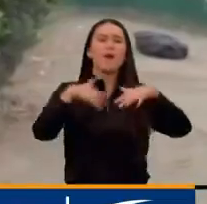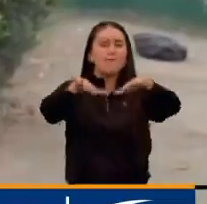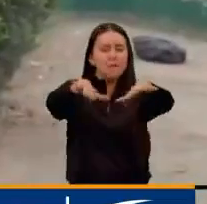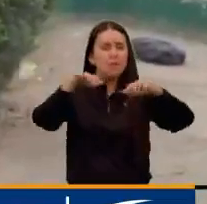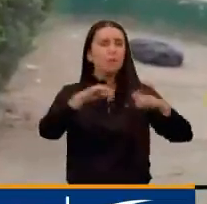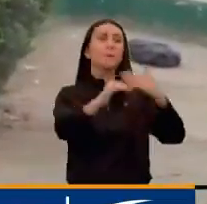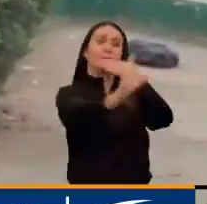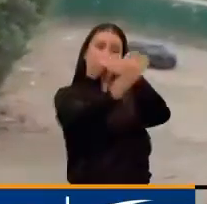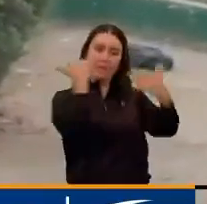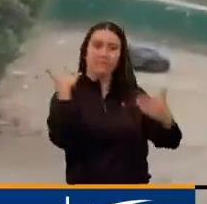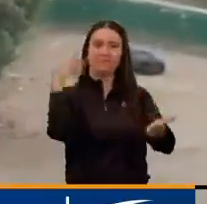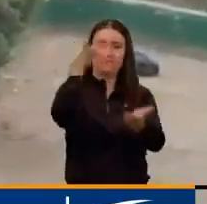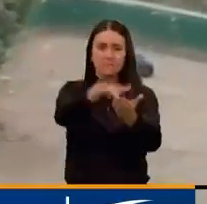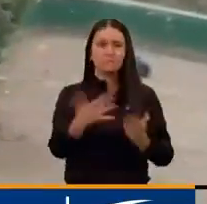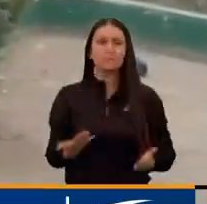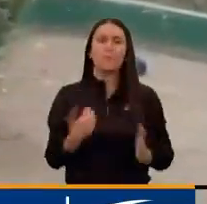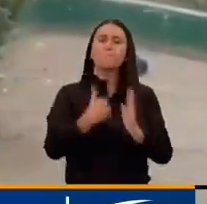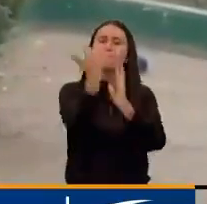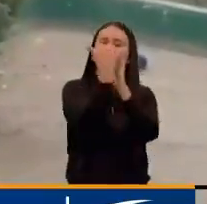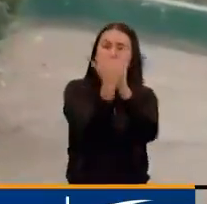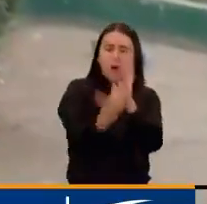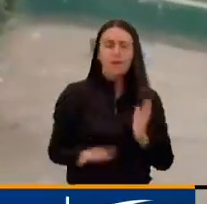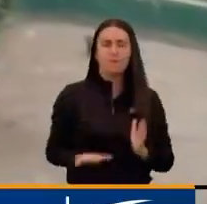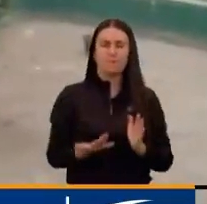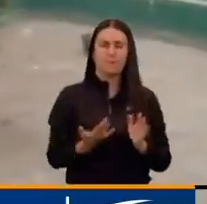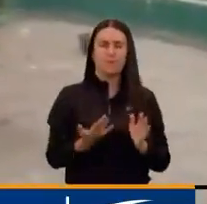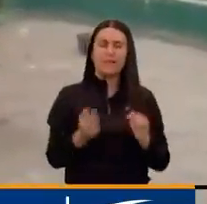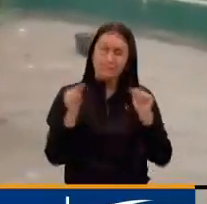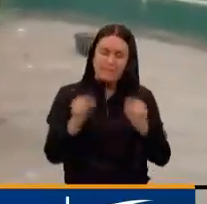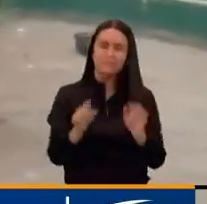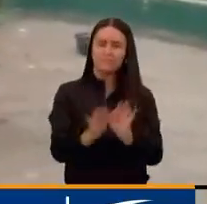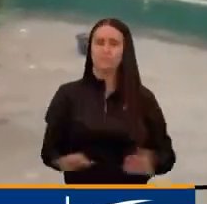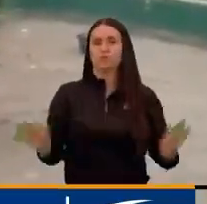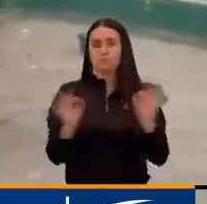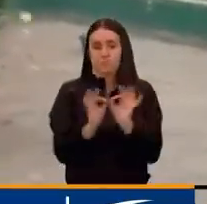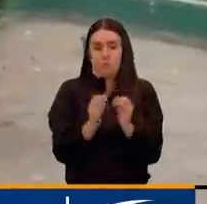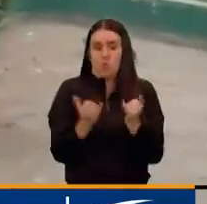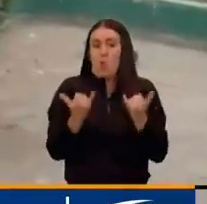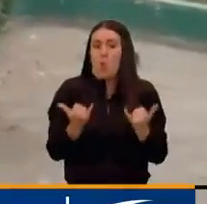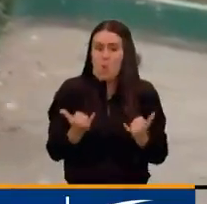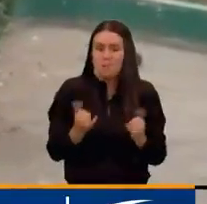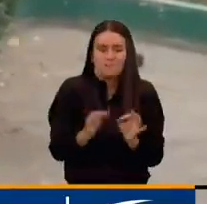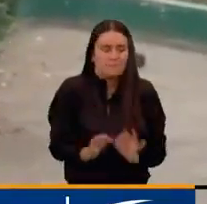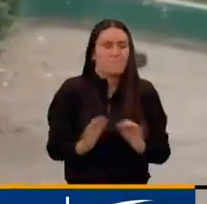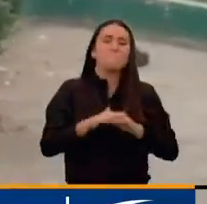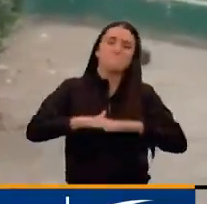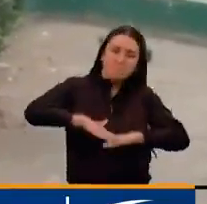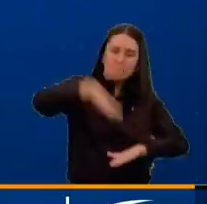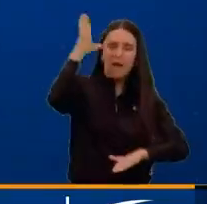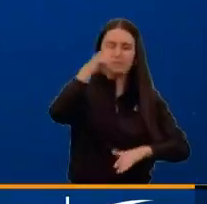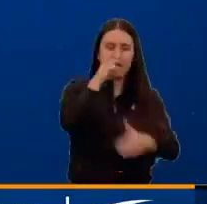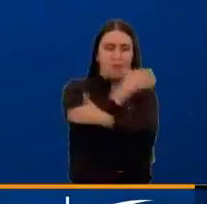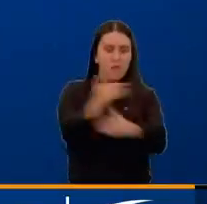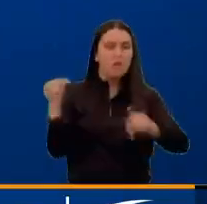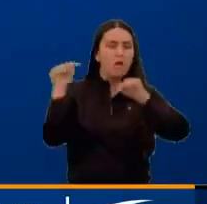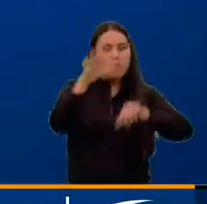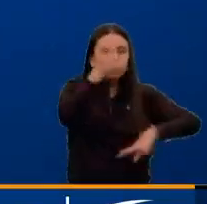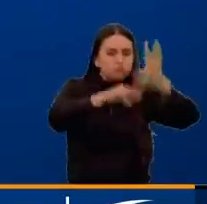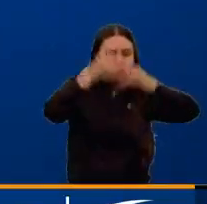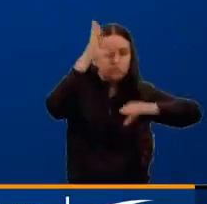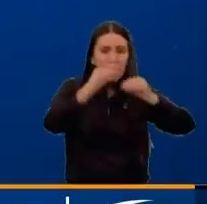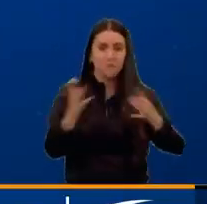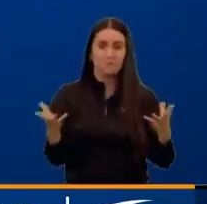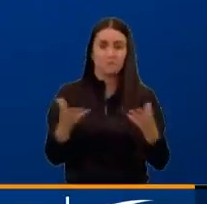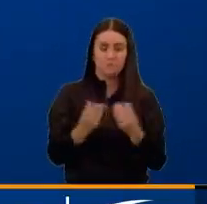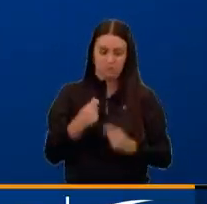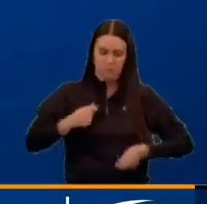musicales, con programas musicales, que hoy en día puede ser muy sustancioso para nuestros niños. La banda de los